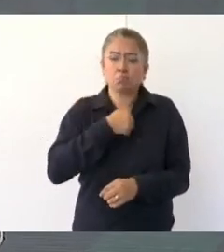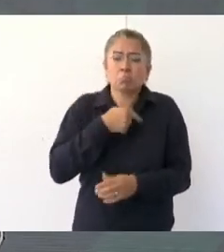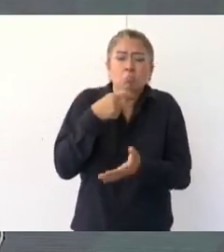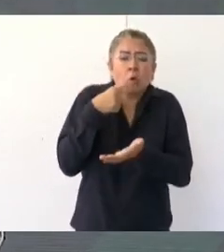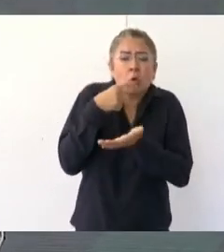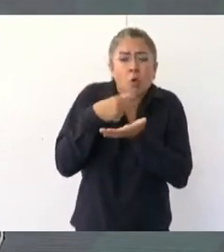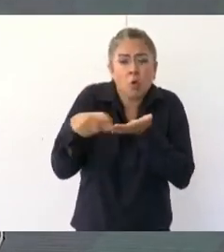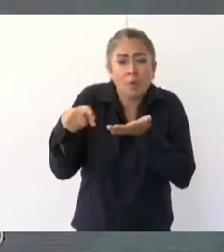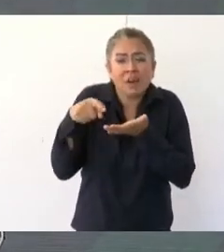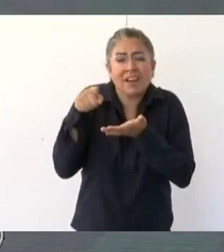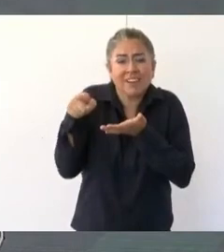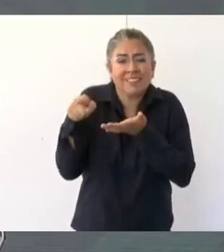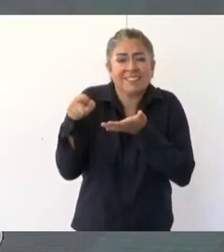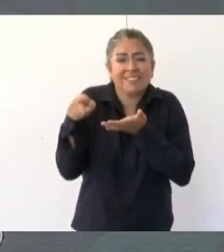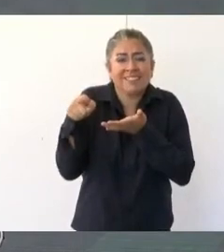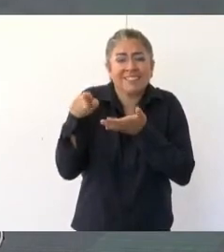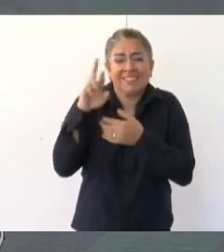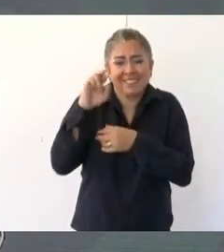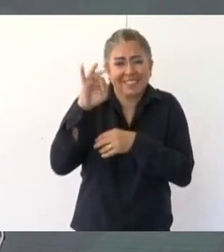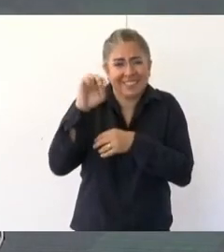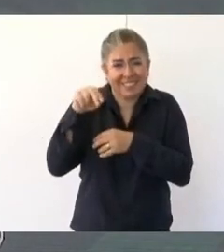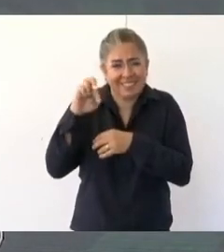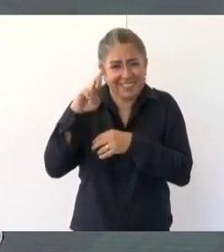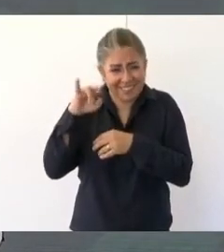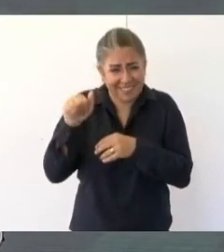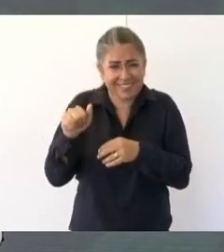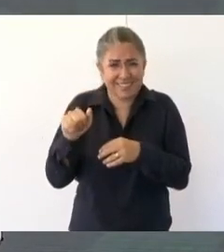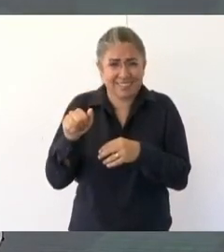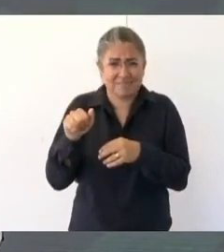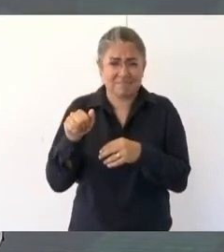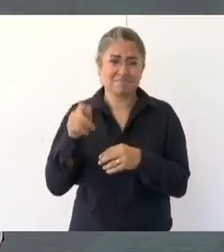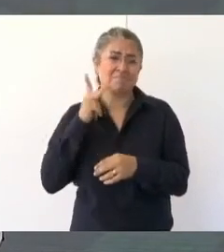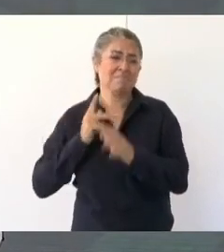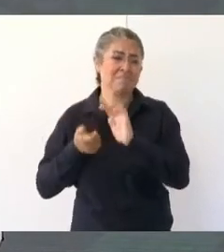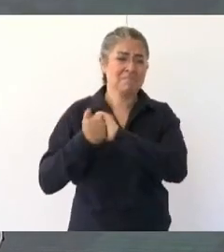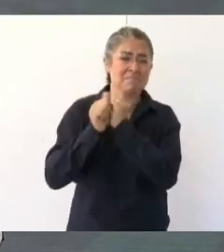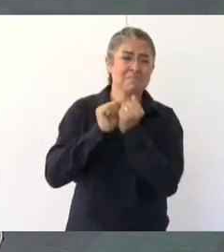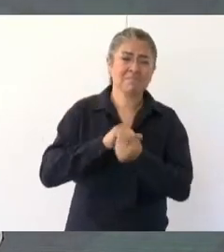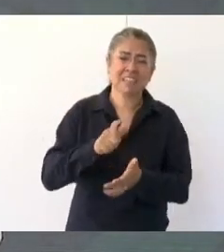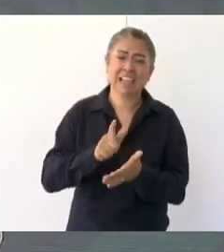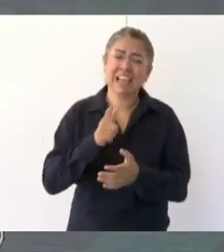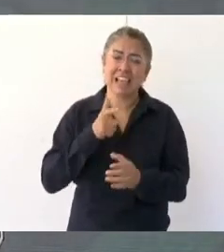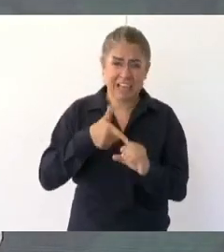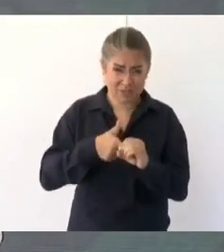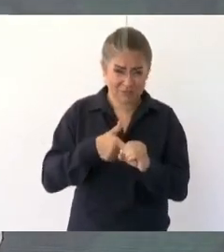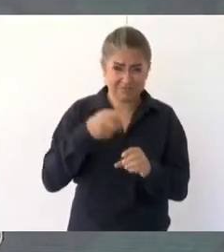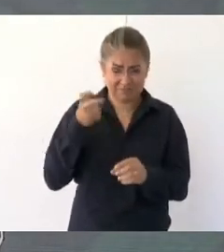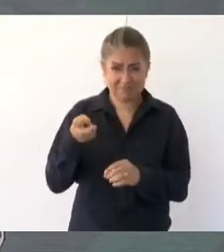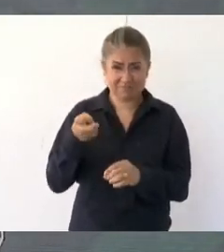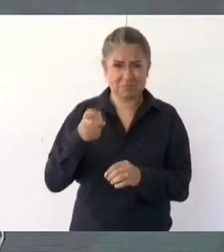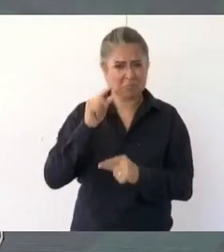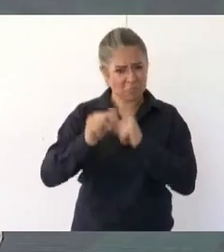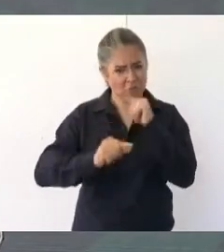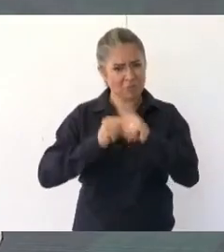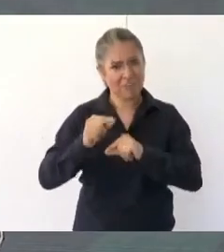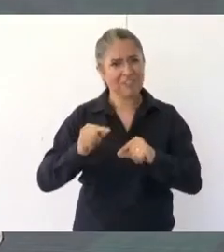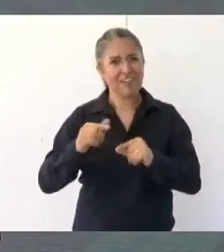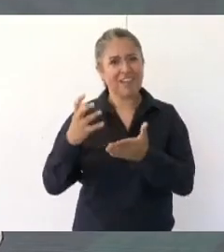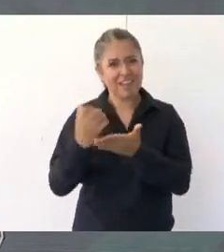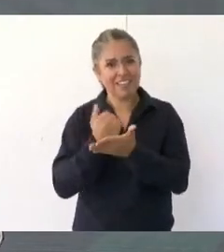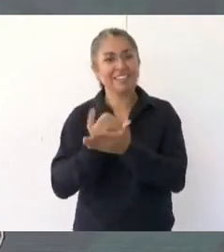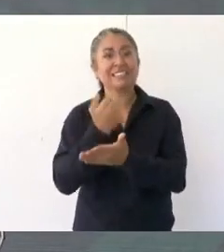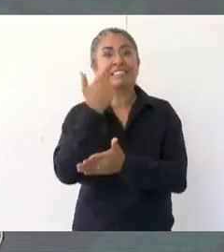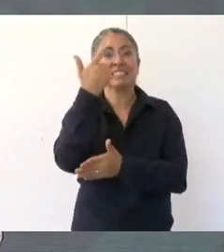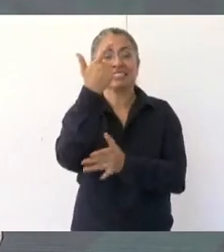$600 millones ya ha obtenido utilidades por